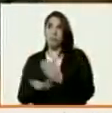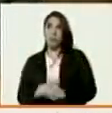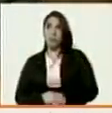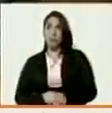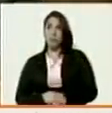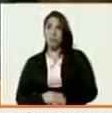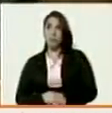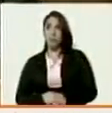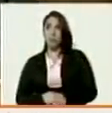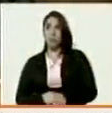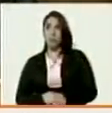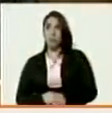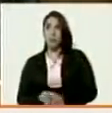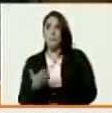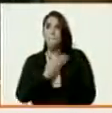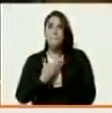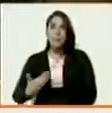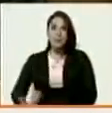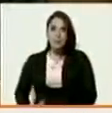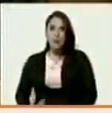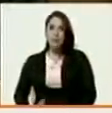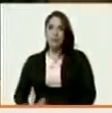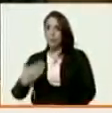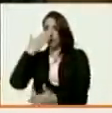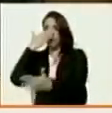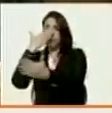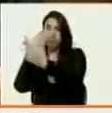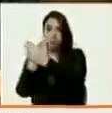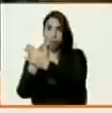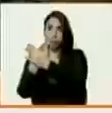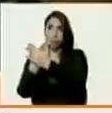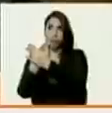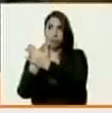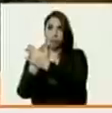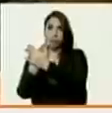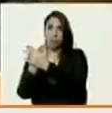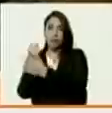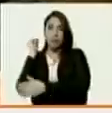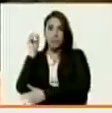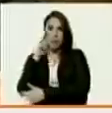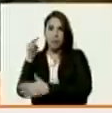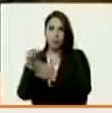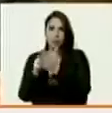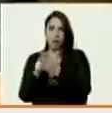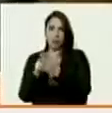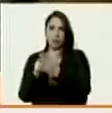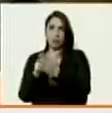sería que el presidente rindiera su mensaje anual ante la Asamblea Nacional.